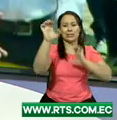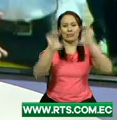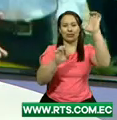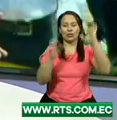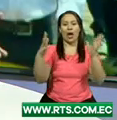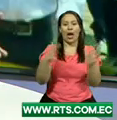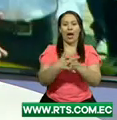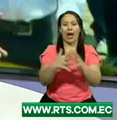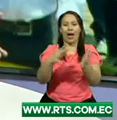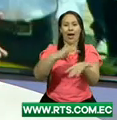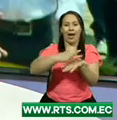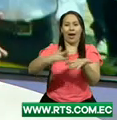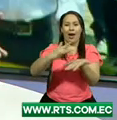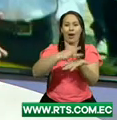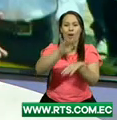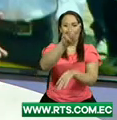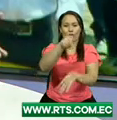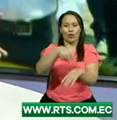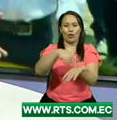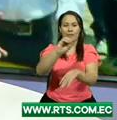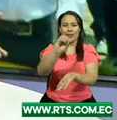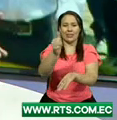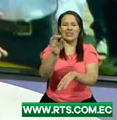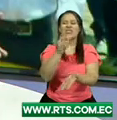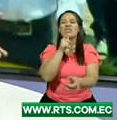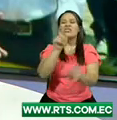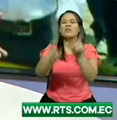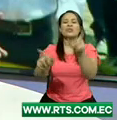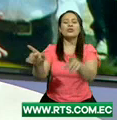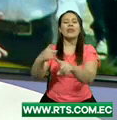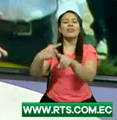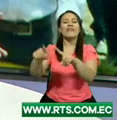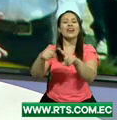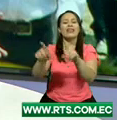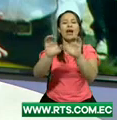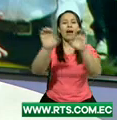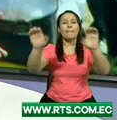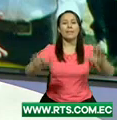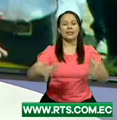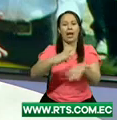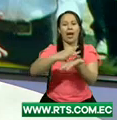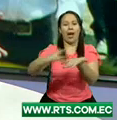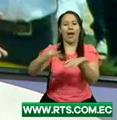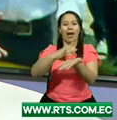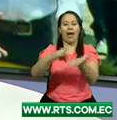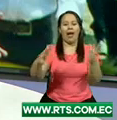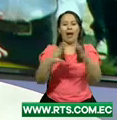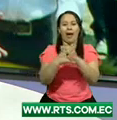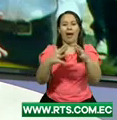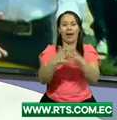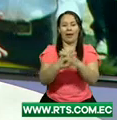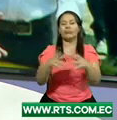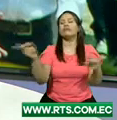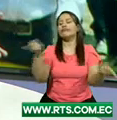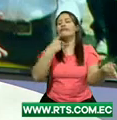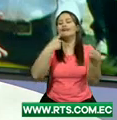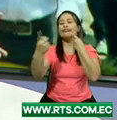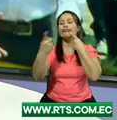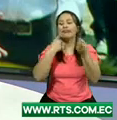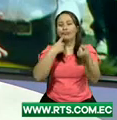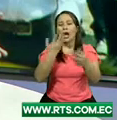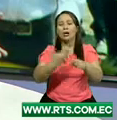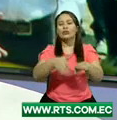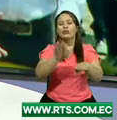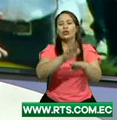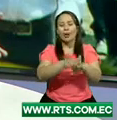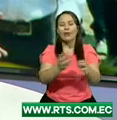2019 que reúne arroceros de distintas zonas del país allí el segundo mandatario expresó entre otros